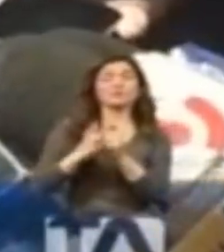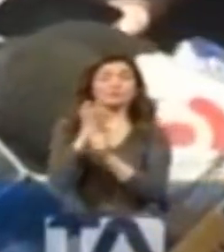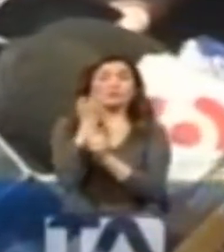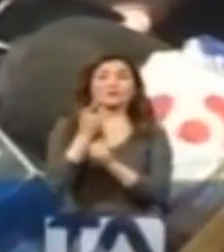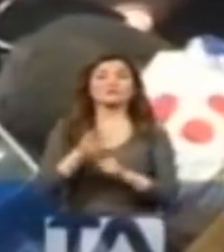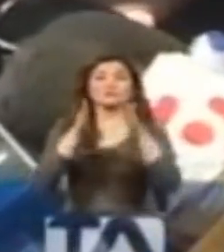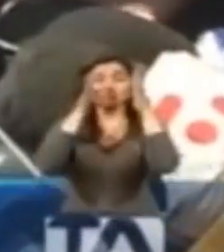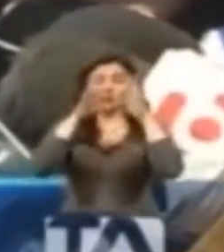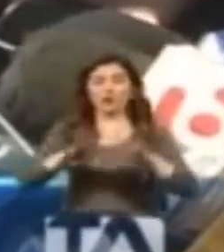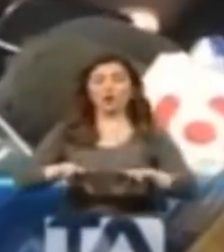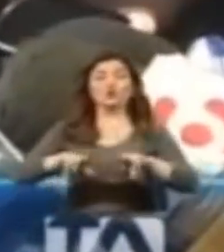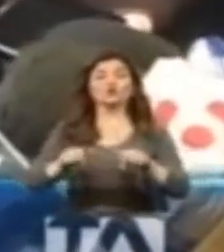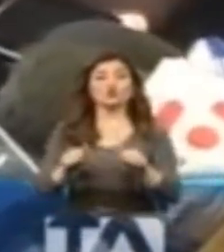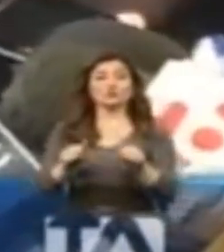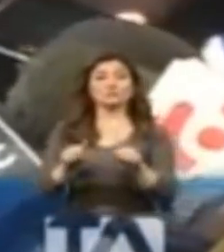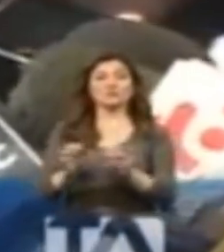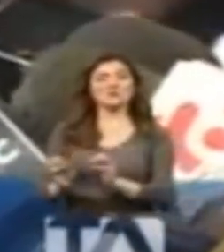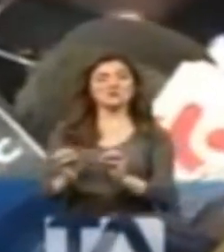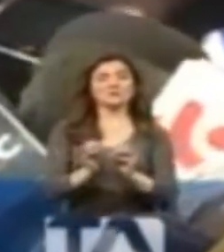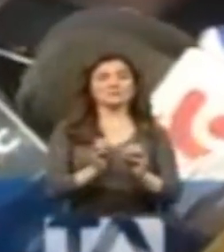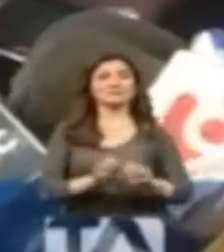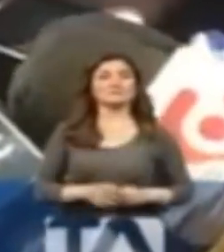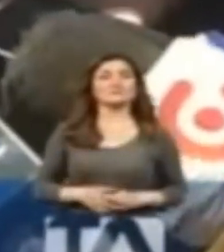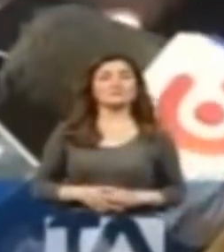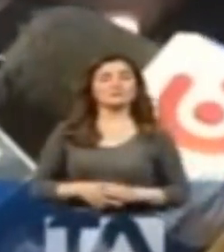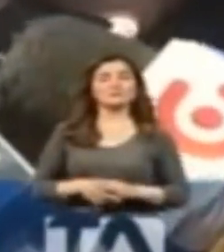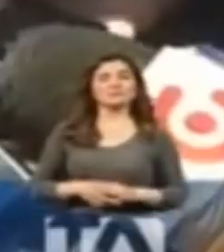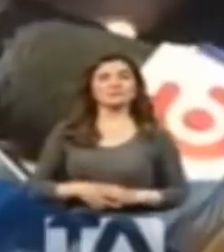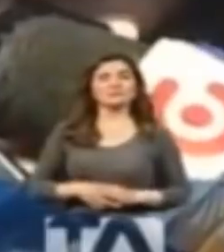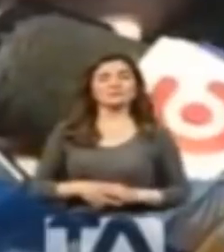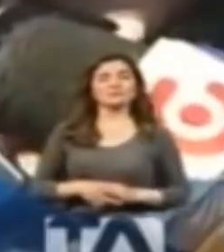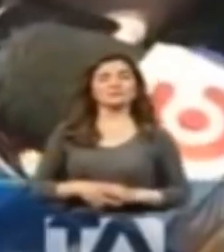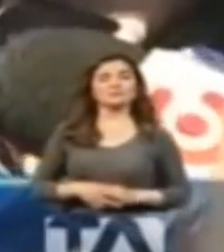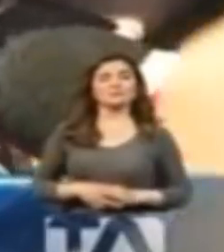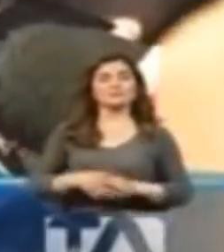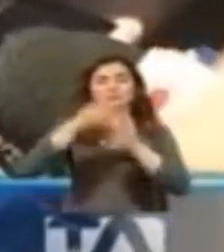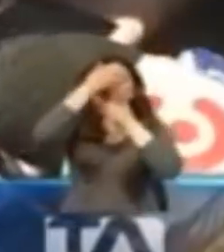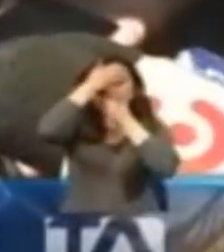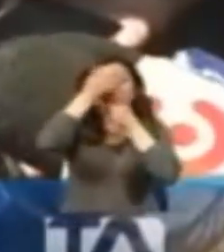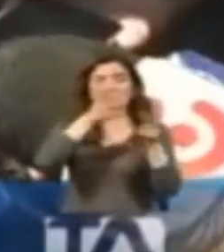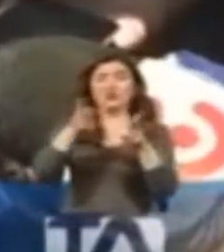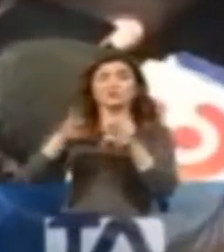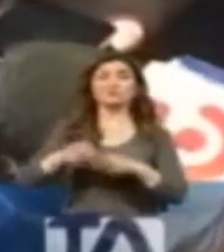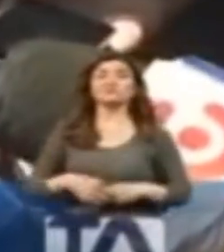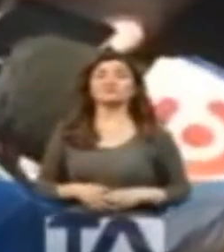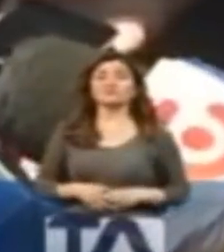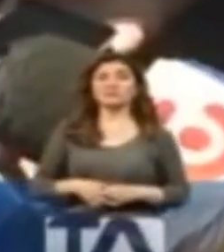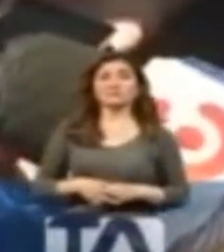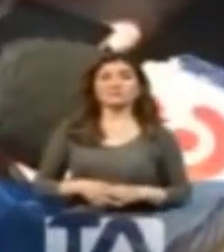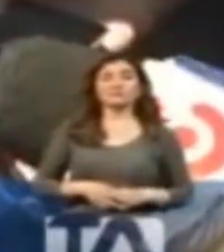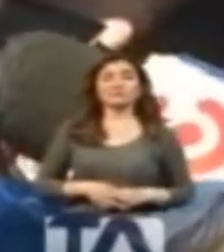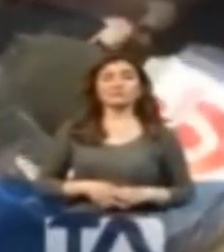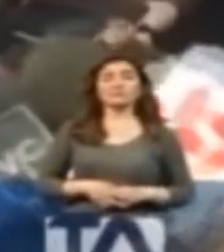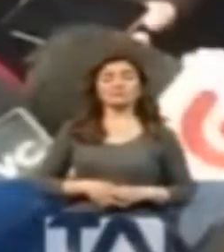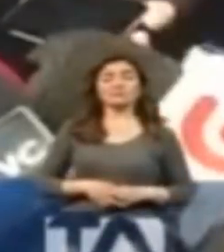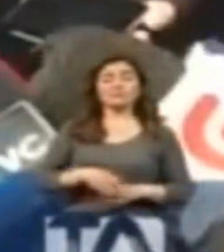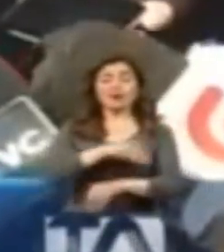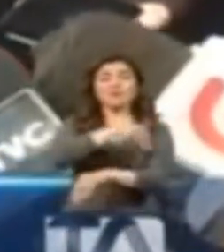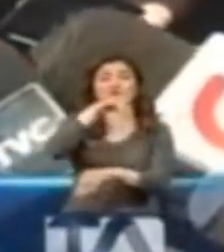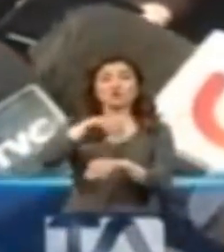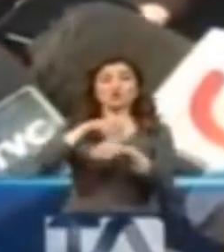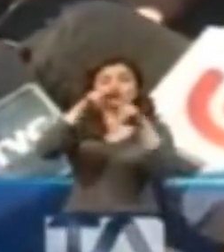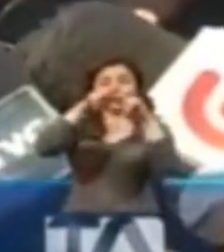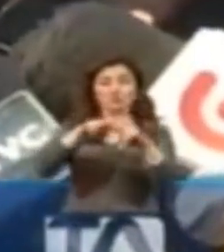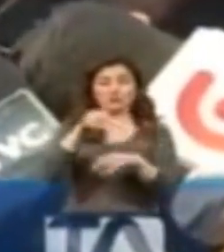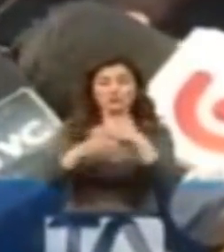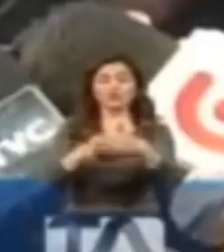todos los casos de corrupción, del crimen organizado, tanto más que hoy tenemos también casos de terrorismo. Es decir, hoy nuestra misión, revisar